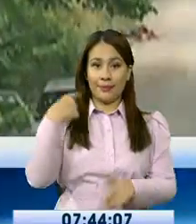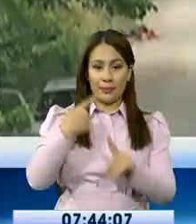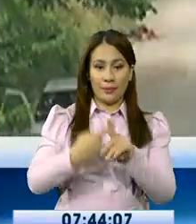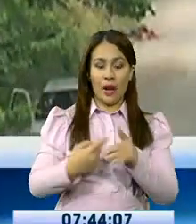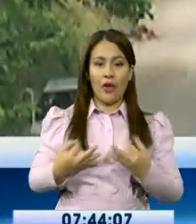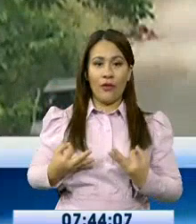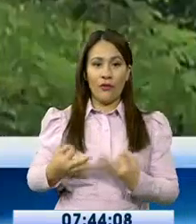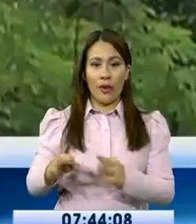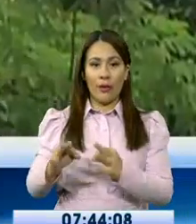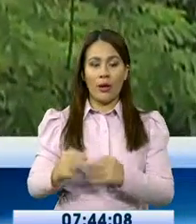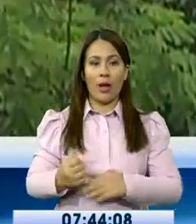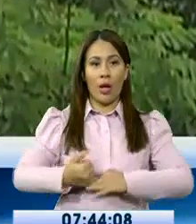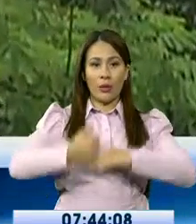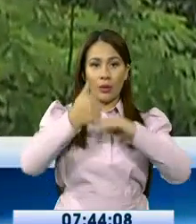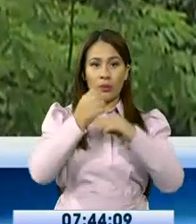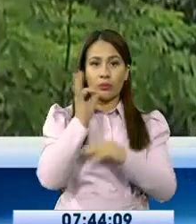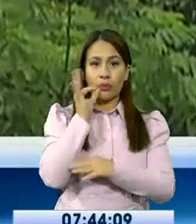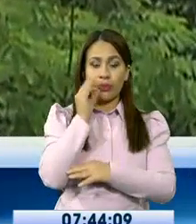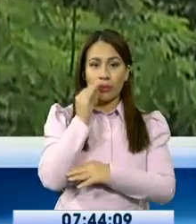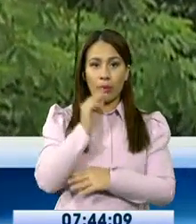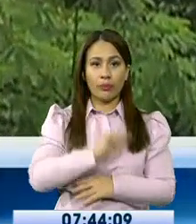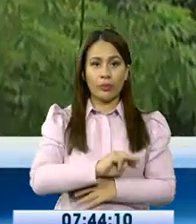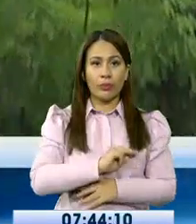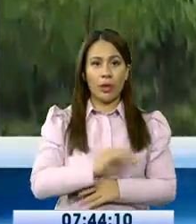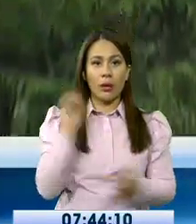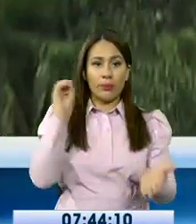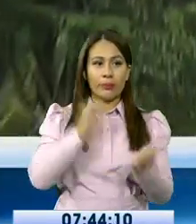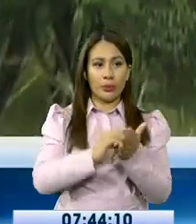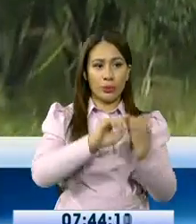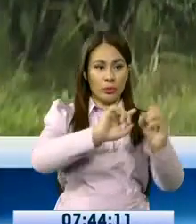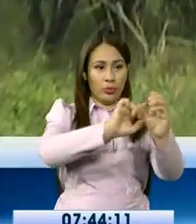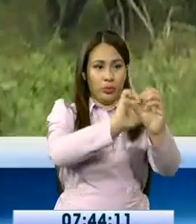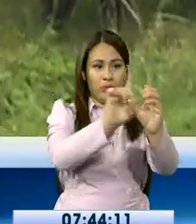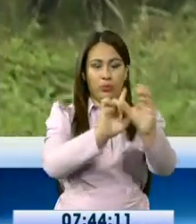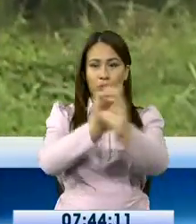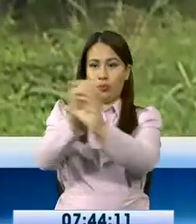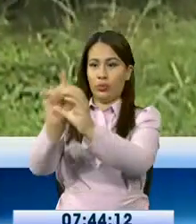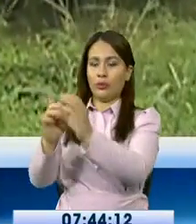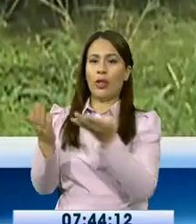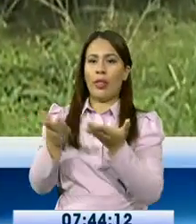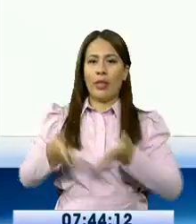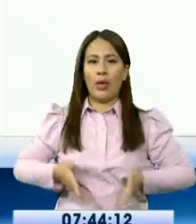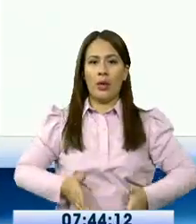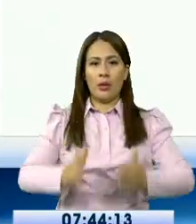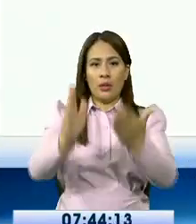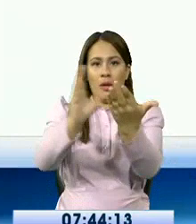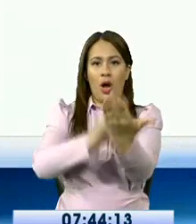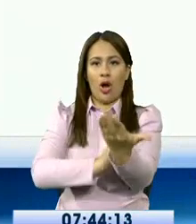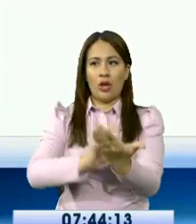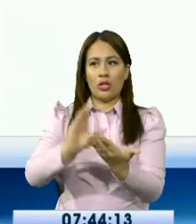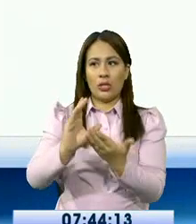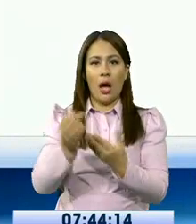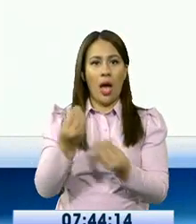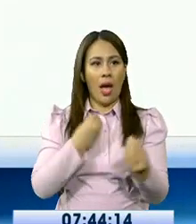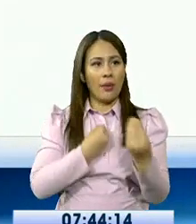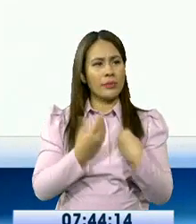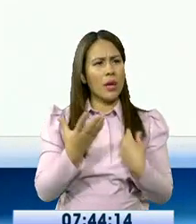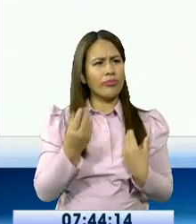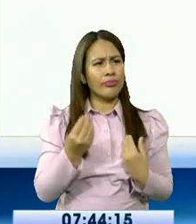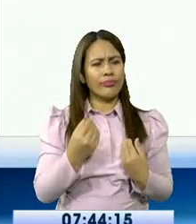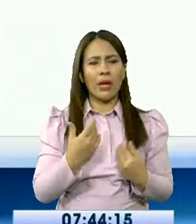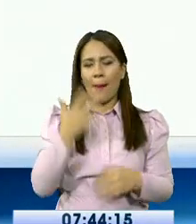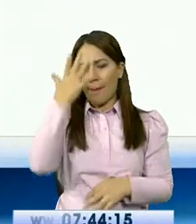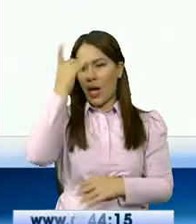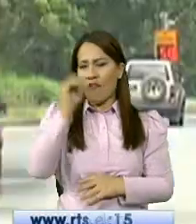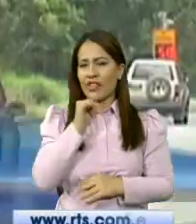Febrero, la Autoridad de Tránsito Municipal colocó 6 radares a lo largo de la vía a la costa para controlar los límites de velocidad. Según